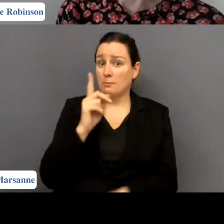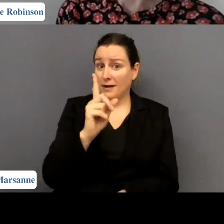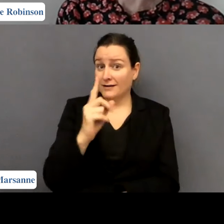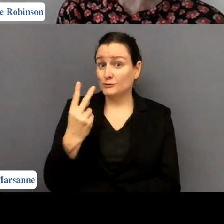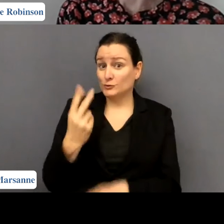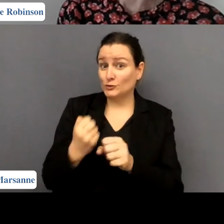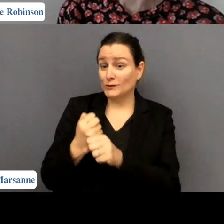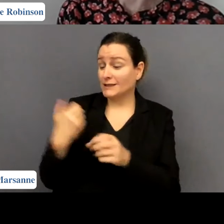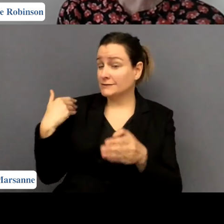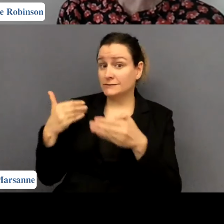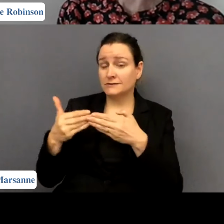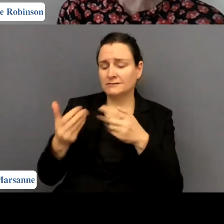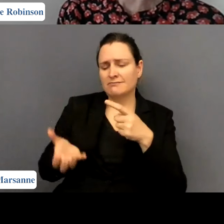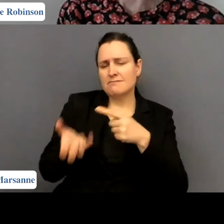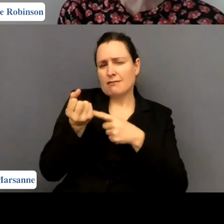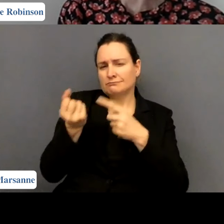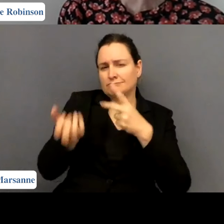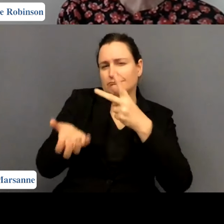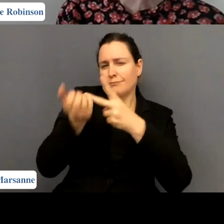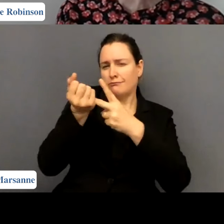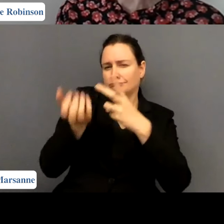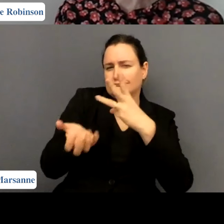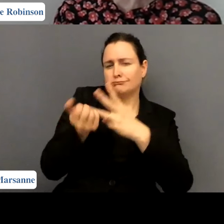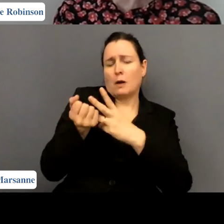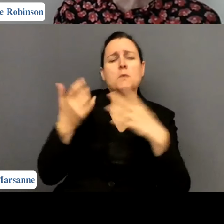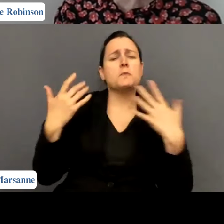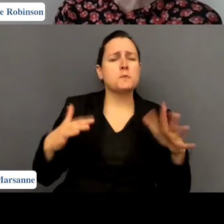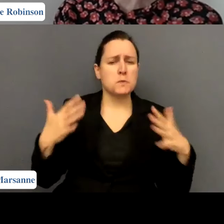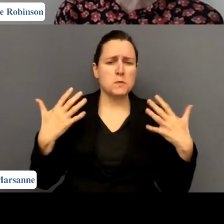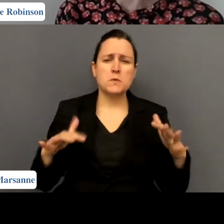del país, de modo que bueno, pensamos que con una ley